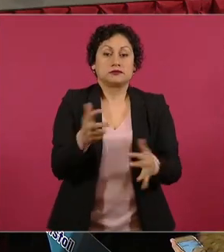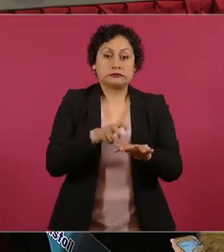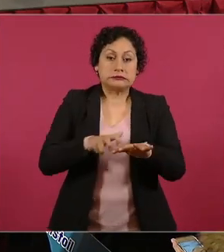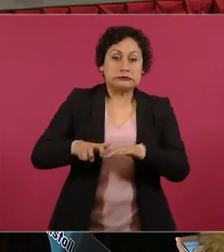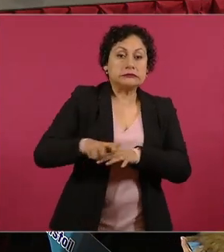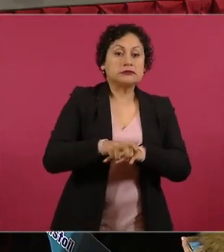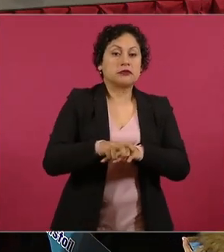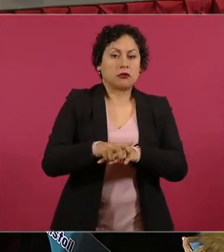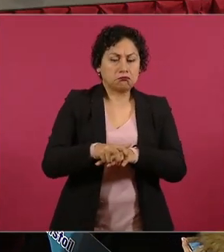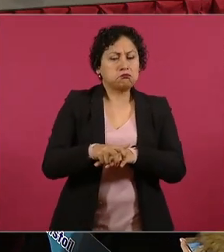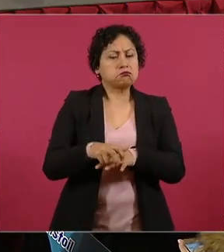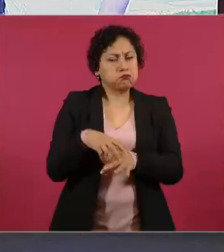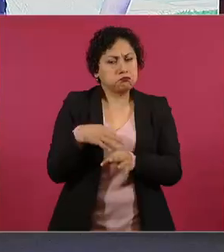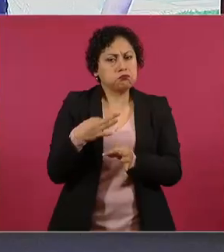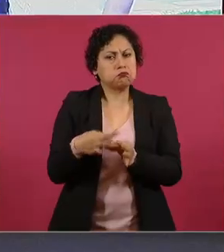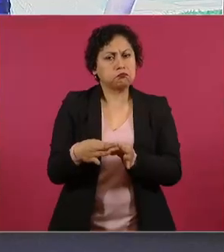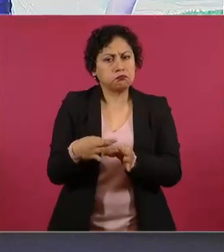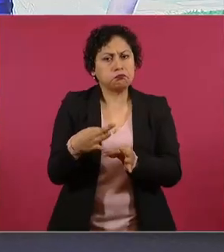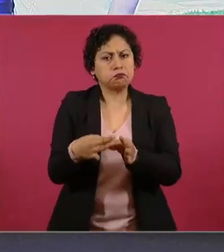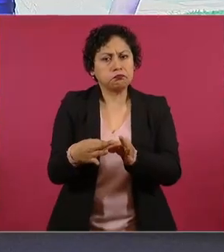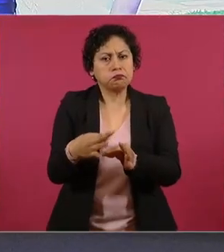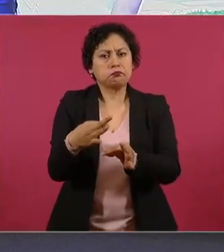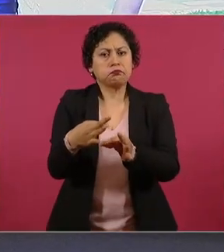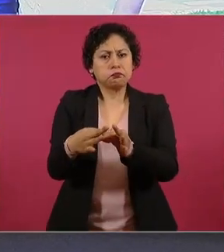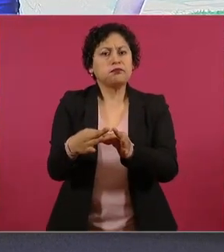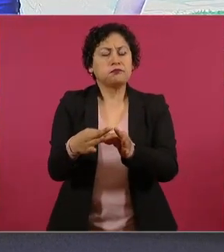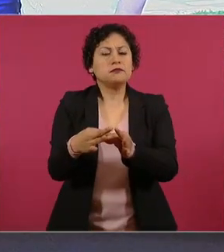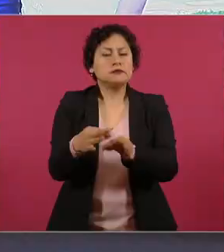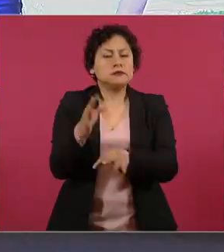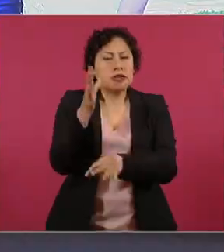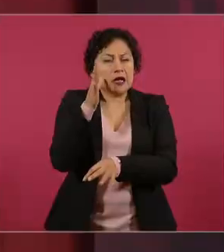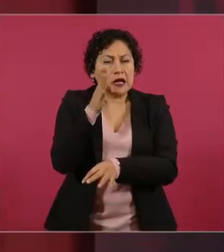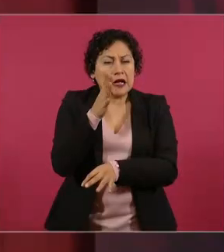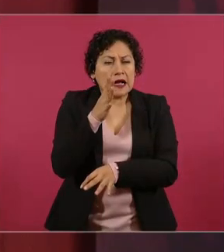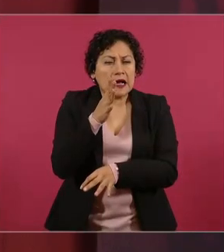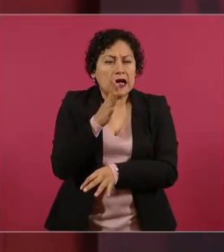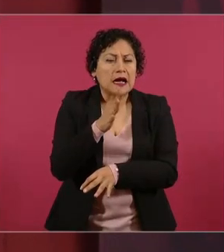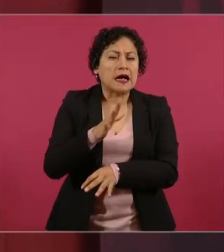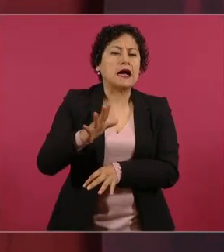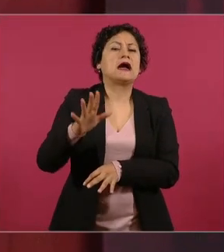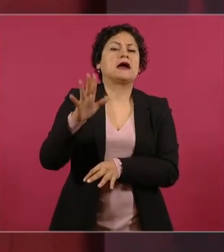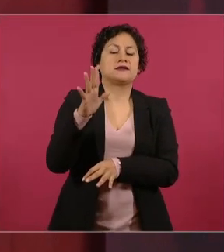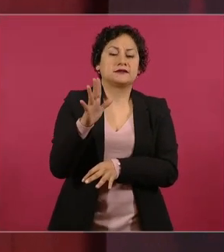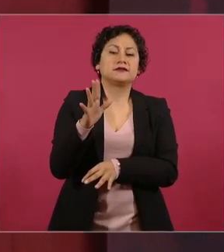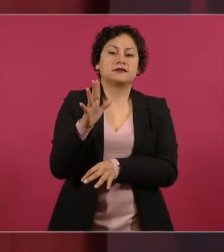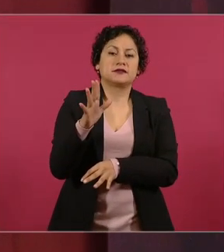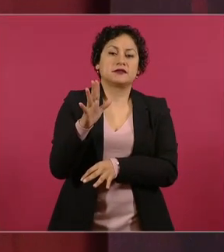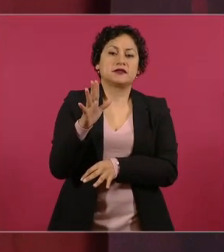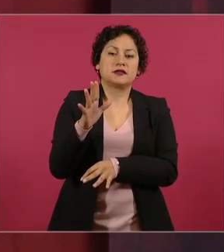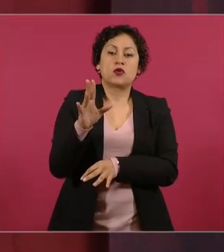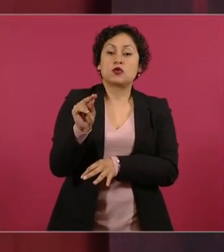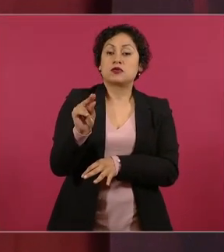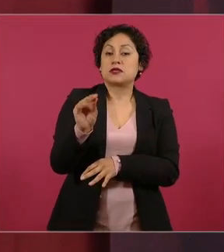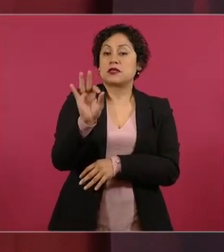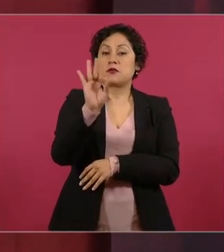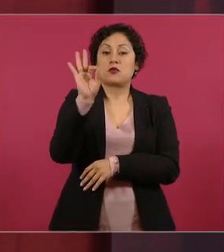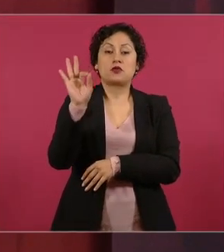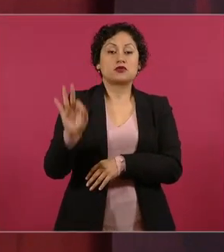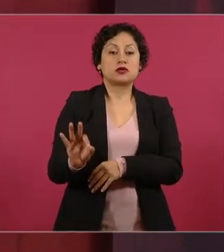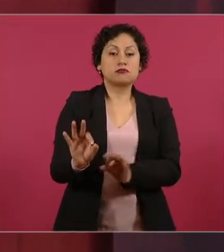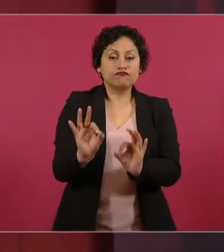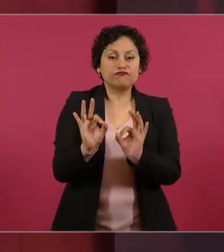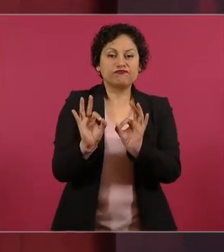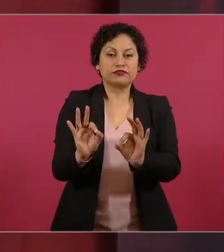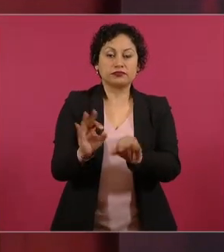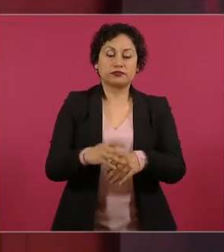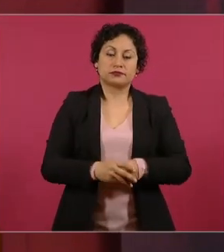está funcionando casi a un porcentaje de ocupación cercano a al 80%,